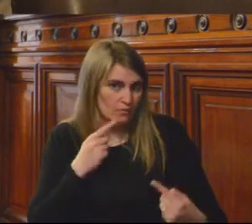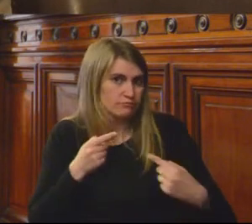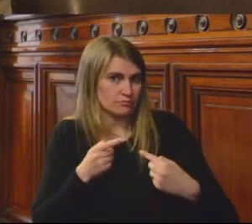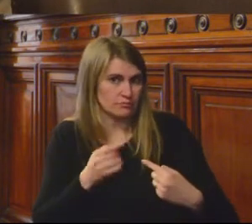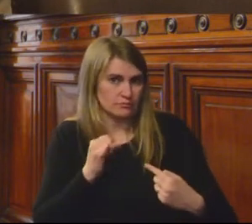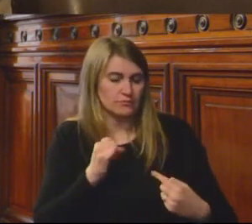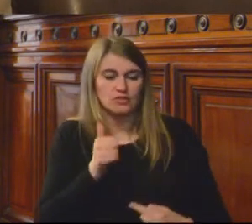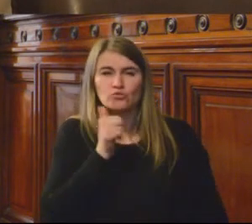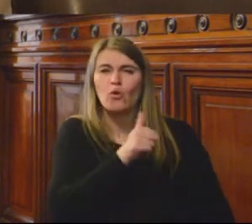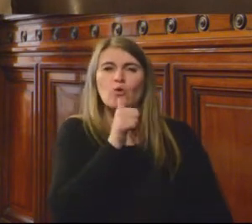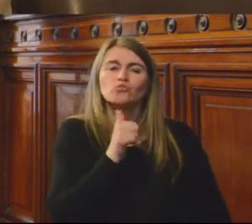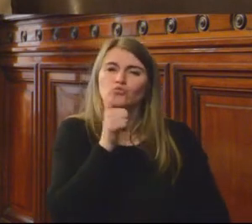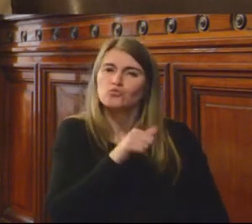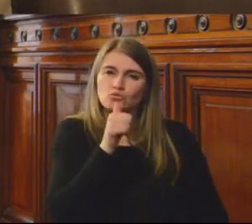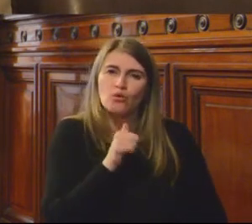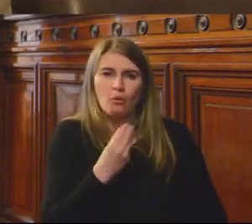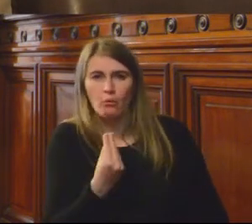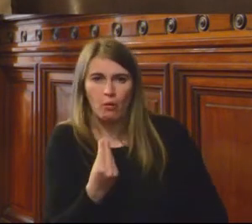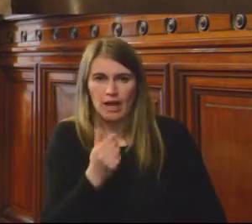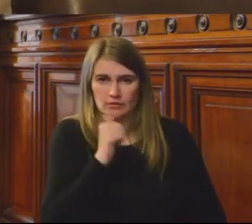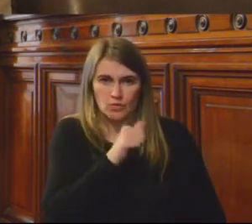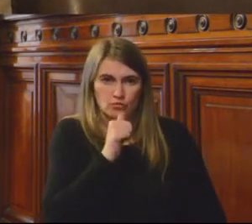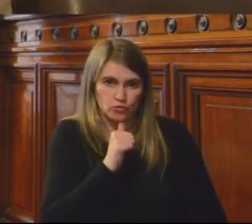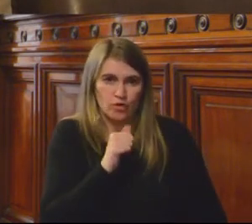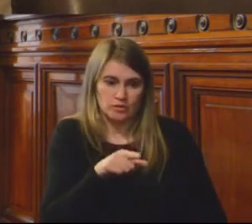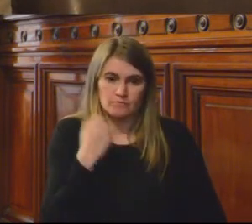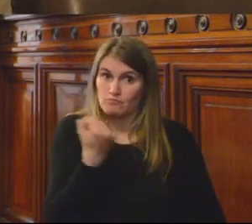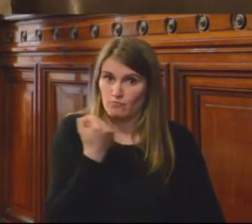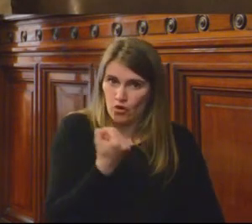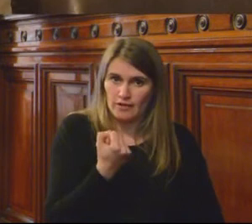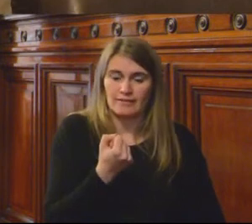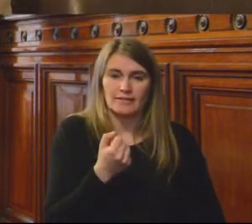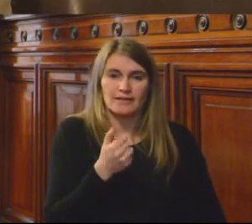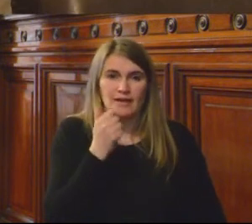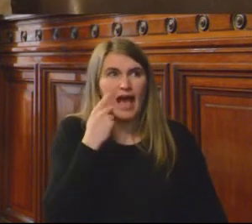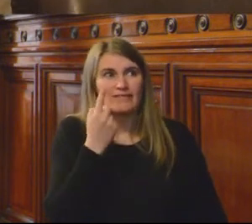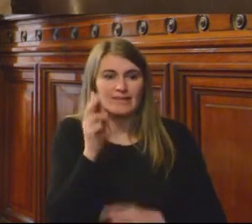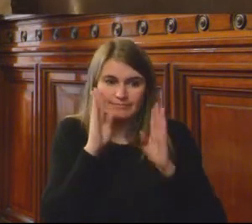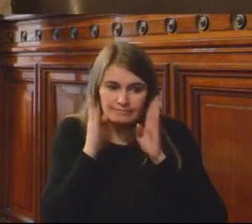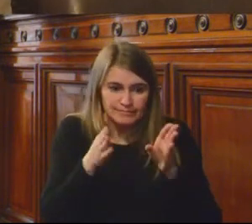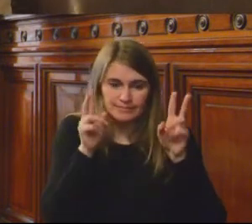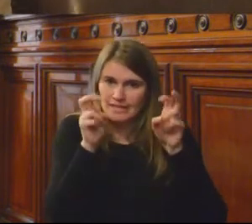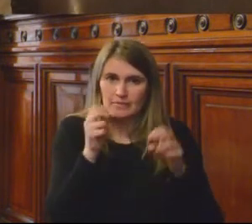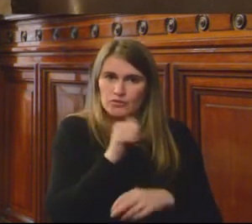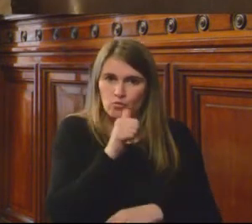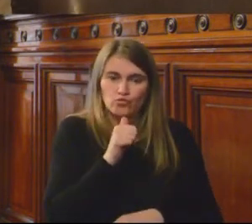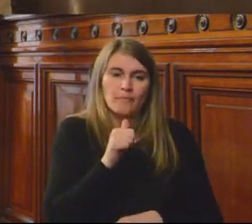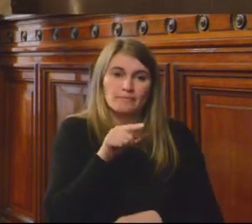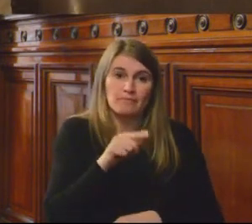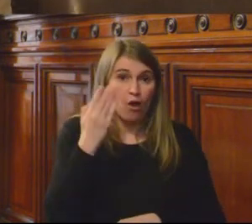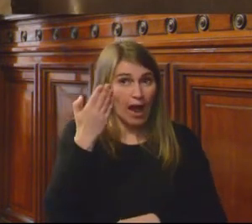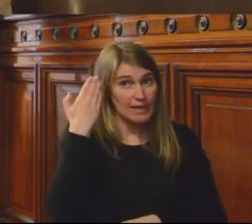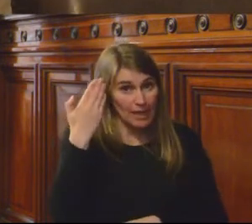solución, parte o un elemento importante que hemos detectado para la solución de ese tema? La Asamblea